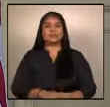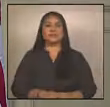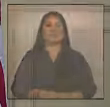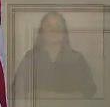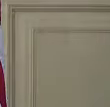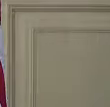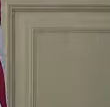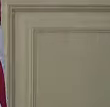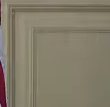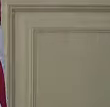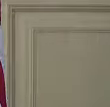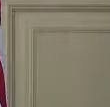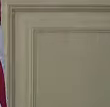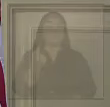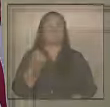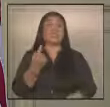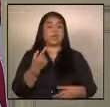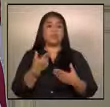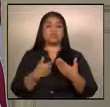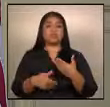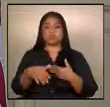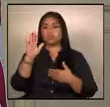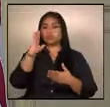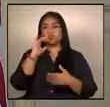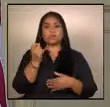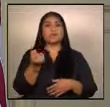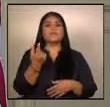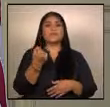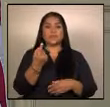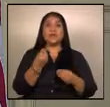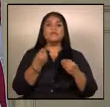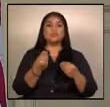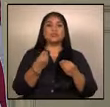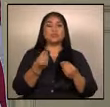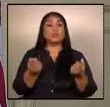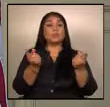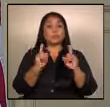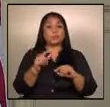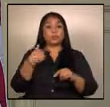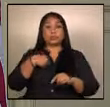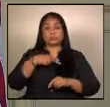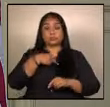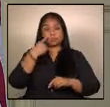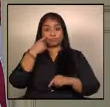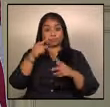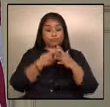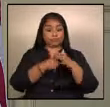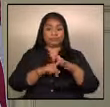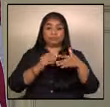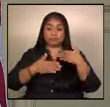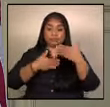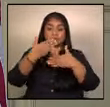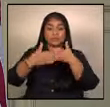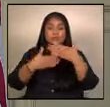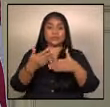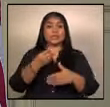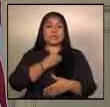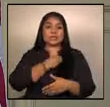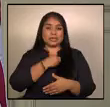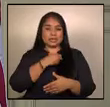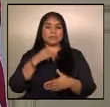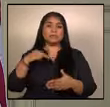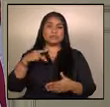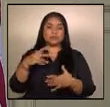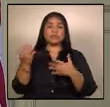en la que nos falta trecho por caminar, pero en donde estamos empezando a caminar y queremos caminar